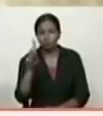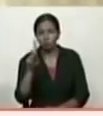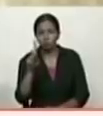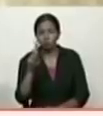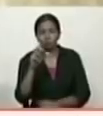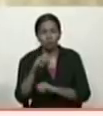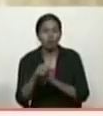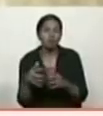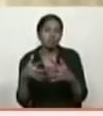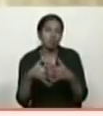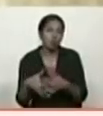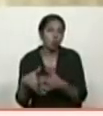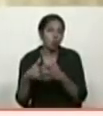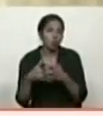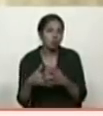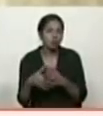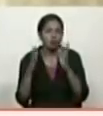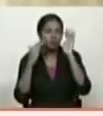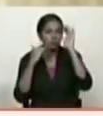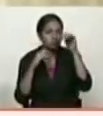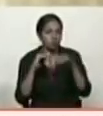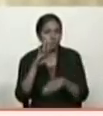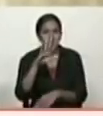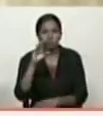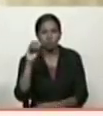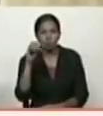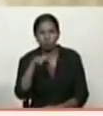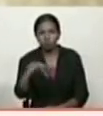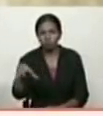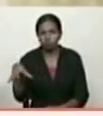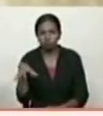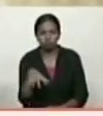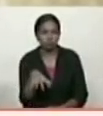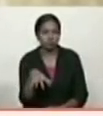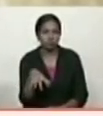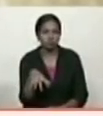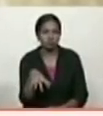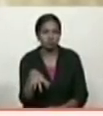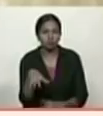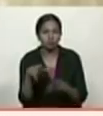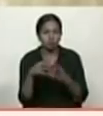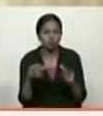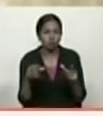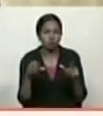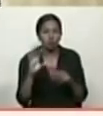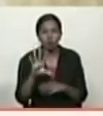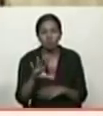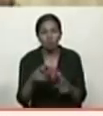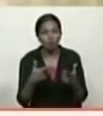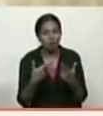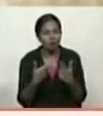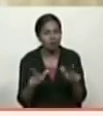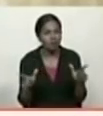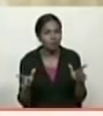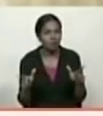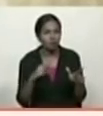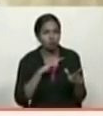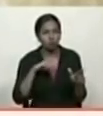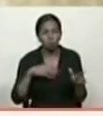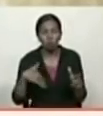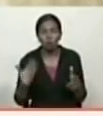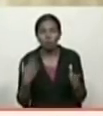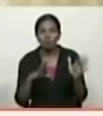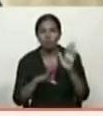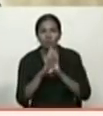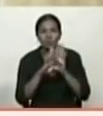ocupe de sus 50 estados y que el resto de los estados libres de América Latina y el Caribe podamos desarrollar